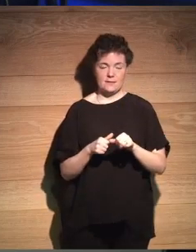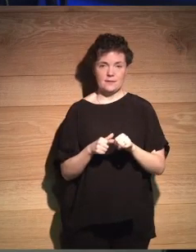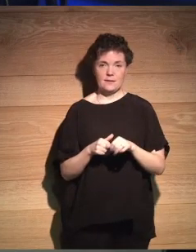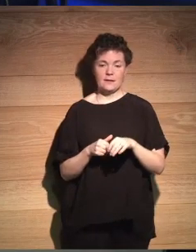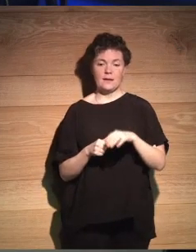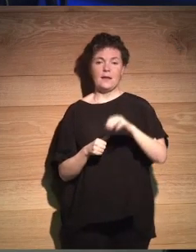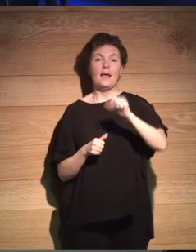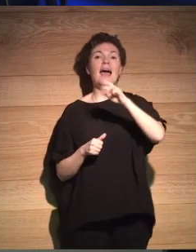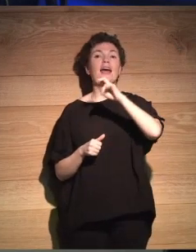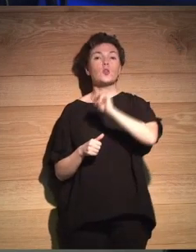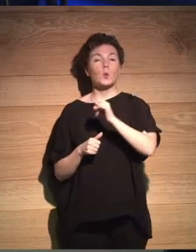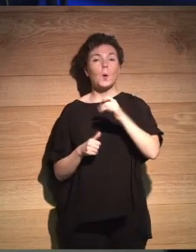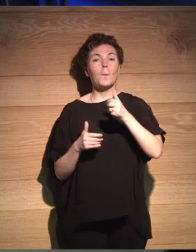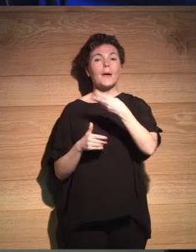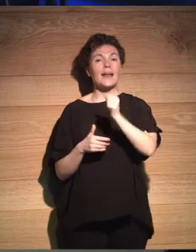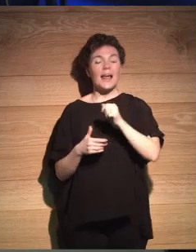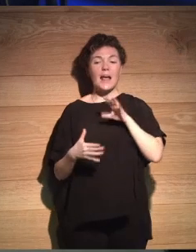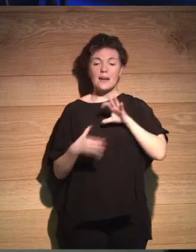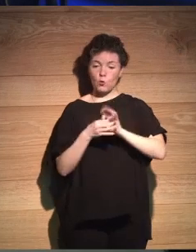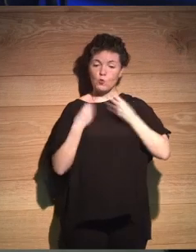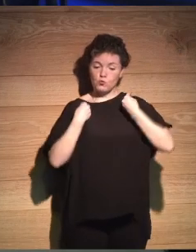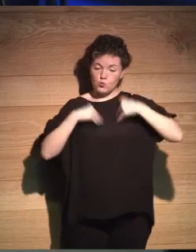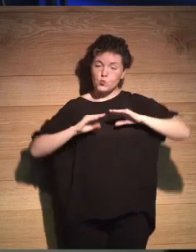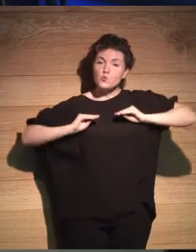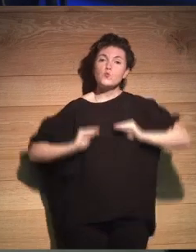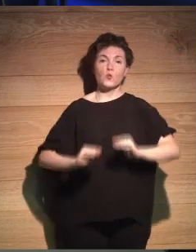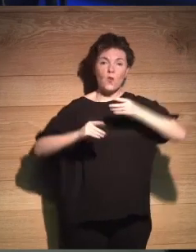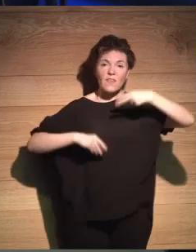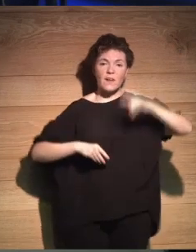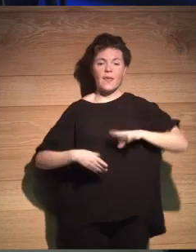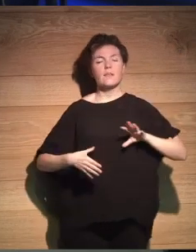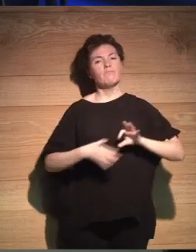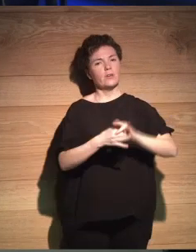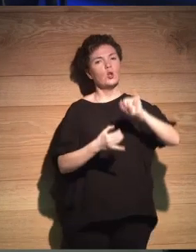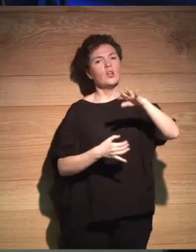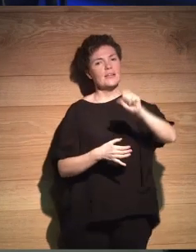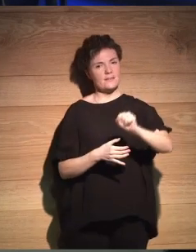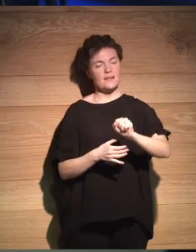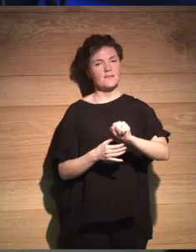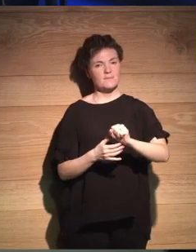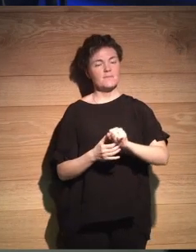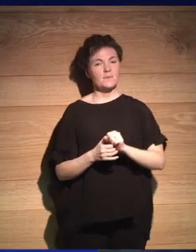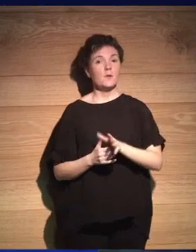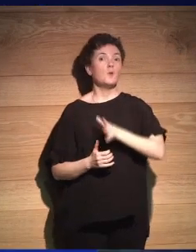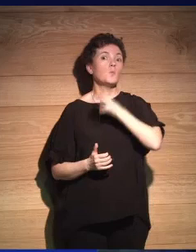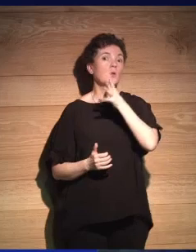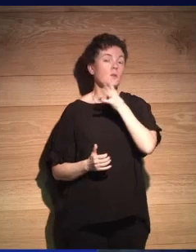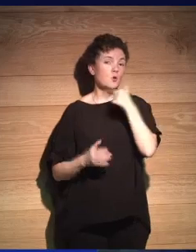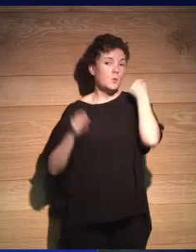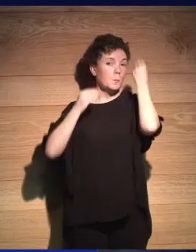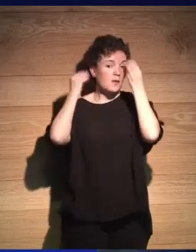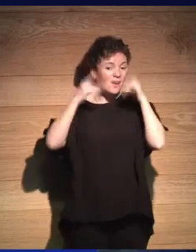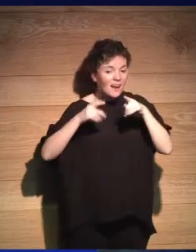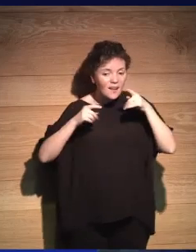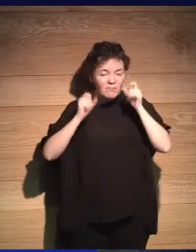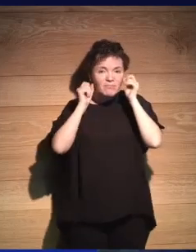Arturo Barea que tiene más que ver con lo que es él, es el que está con Ilse Kurza, porque yo creo que es cuando